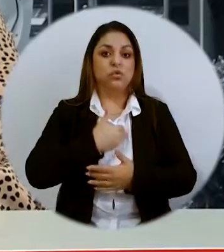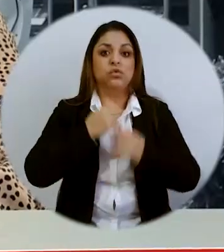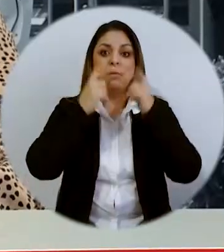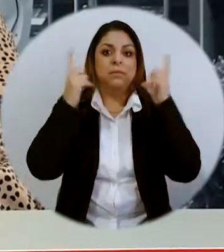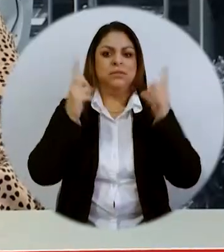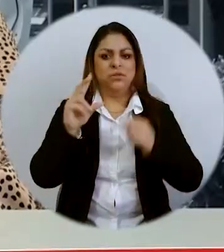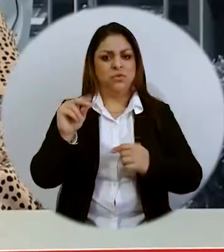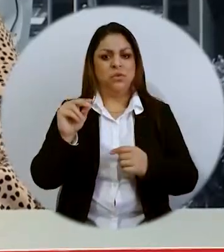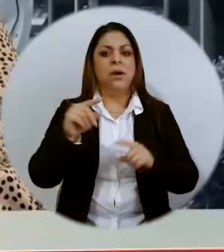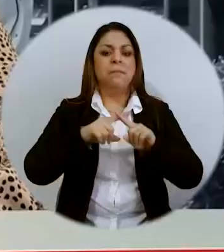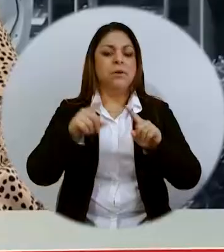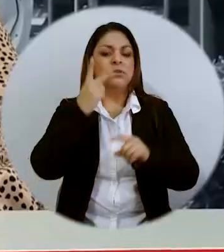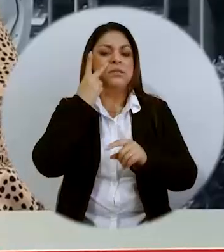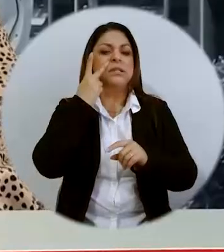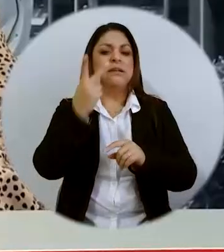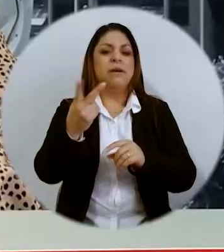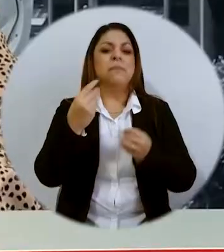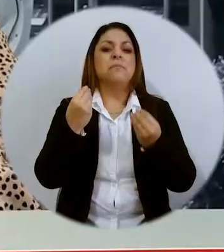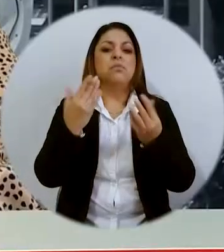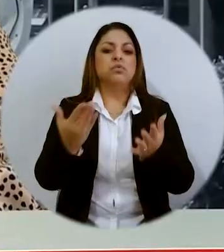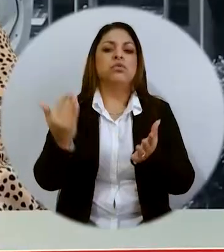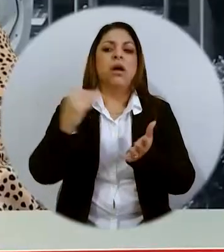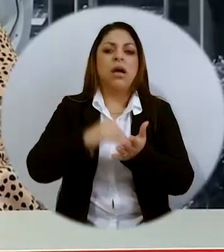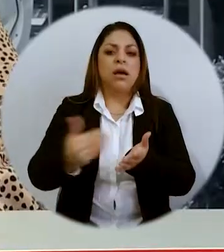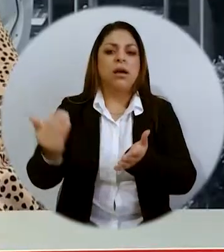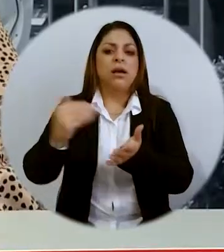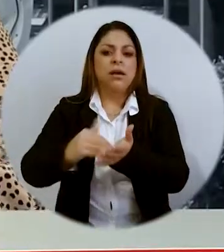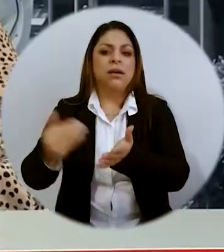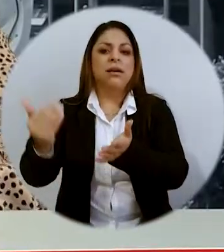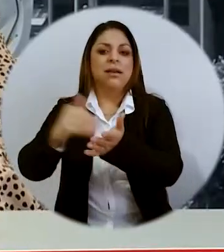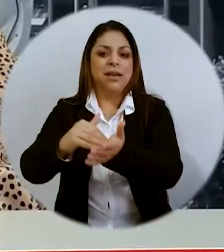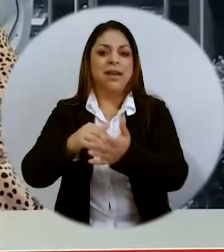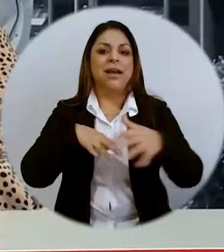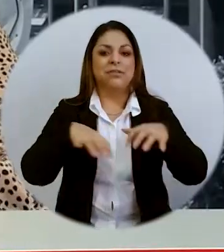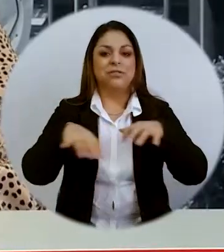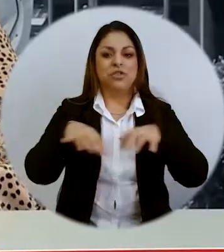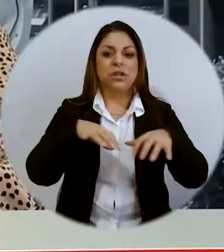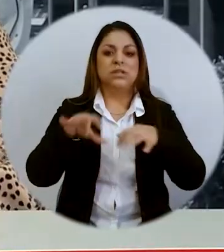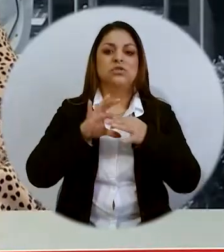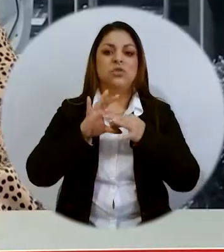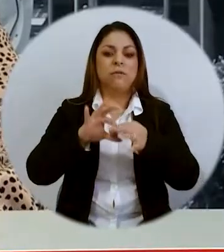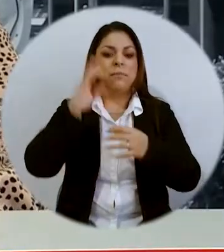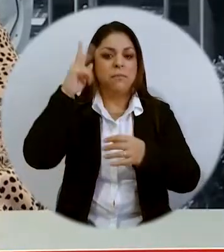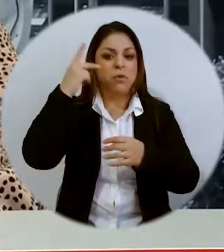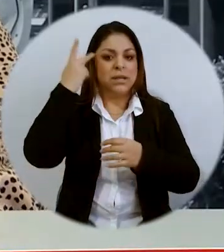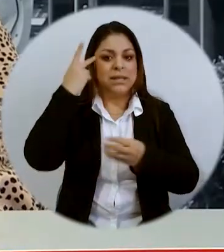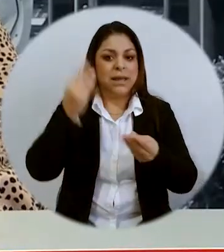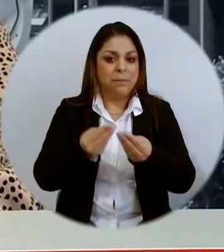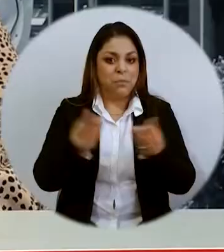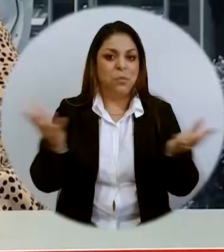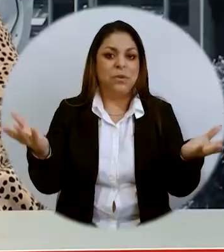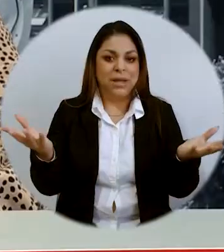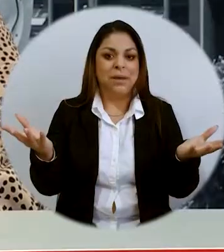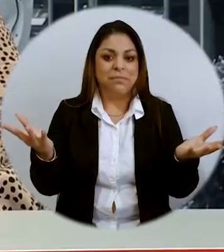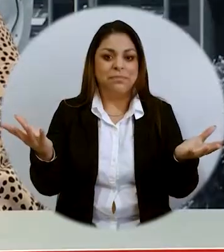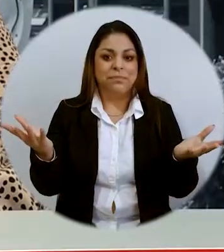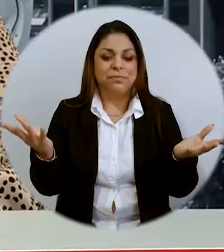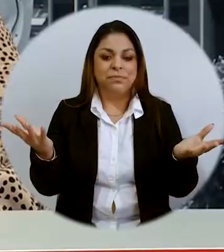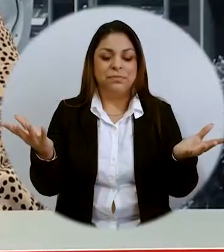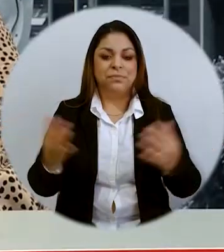sí marca bastante la tendencia sobre cuáles son las acciones que estamos haciendo a nivel de política pública, ¿verdad?